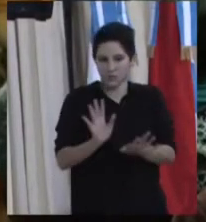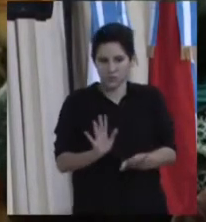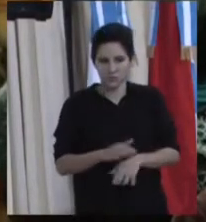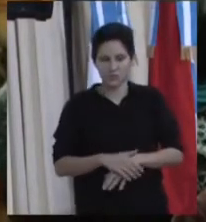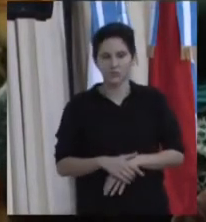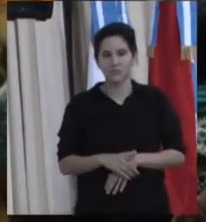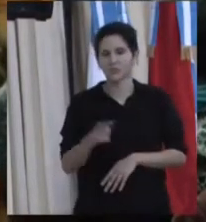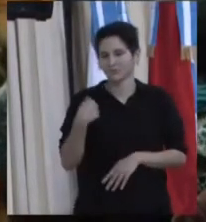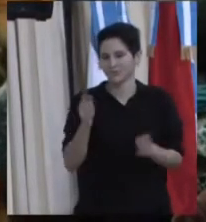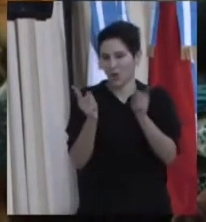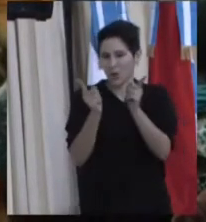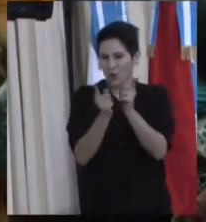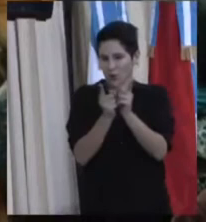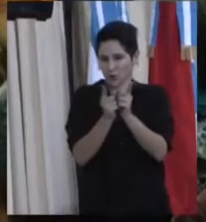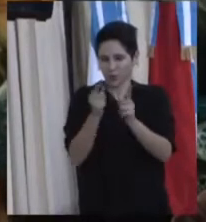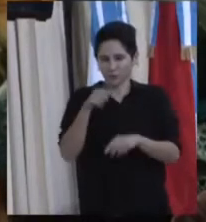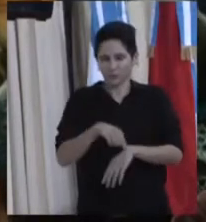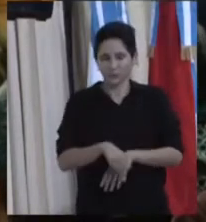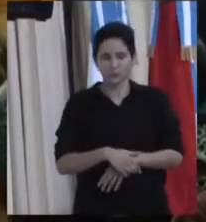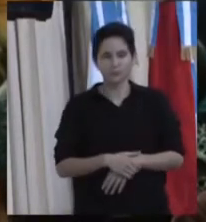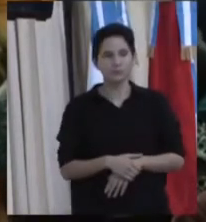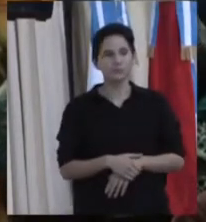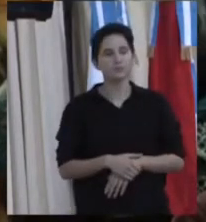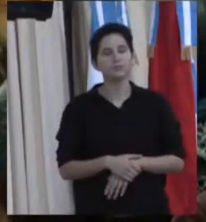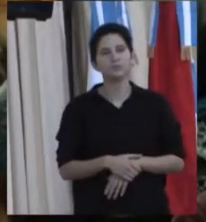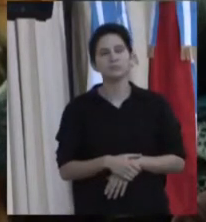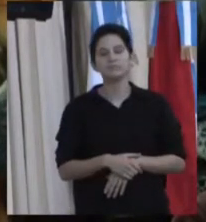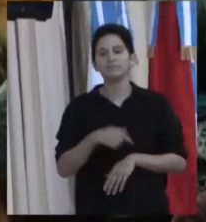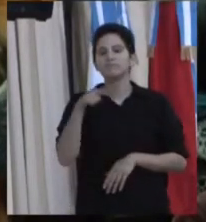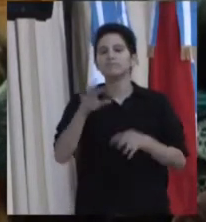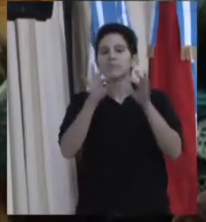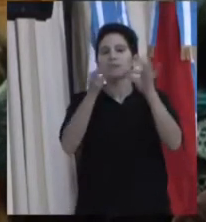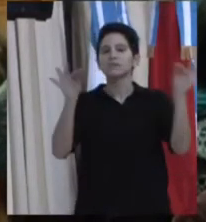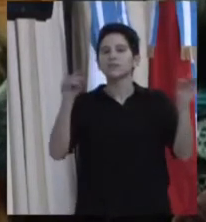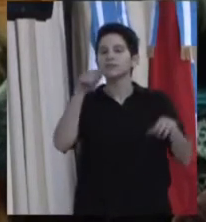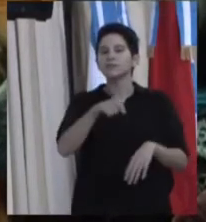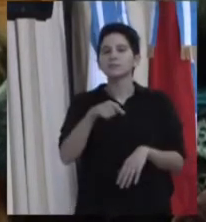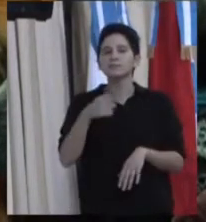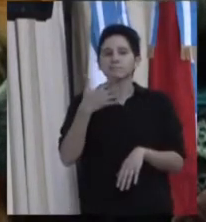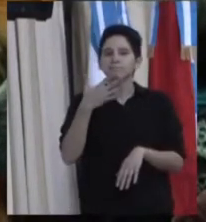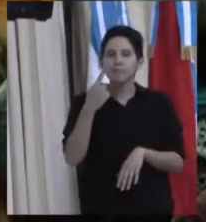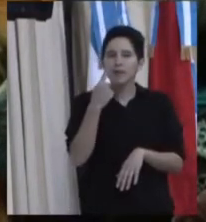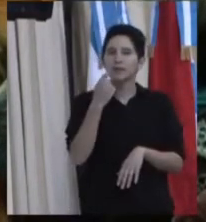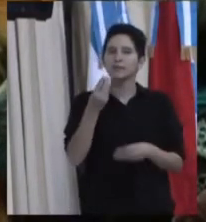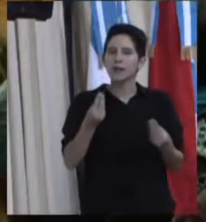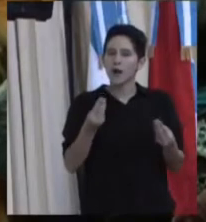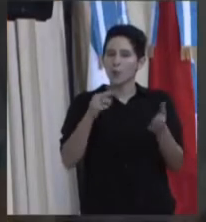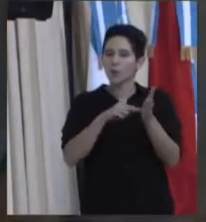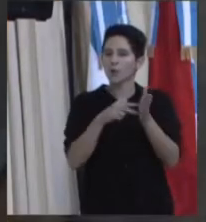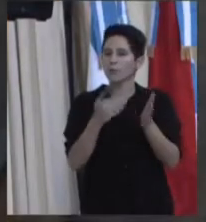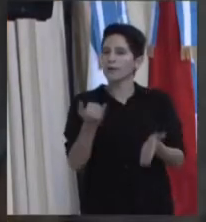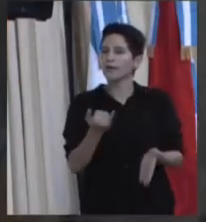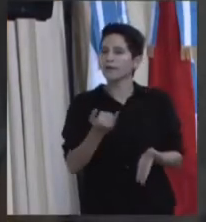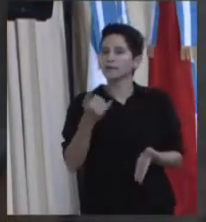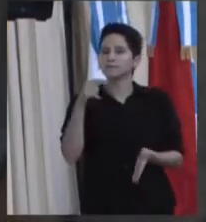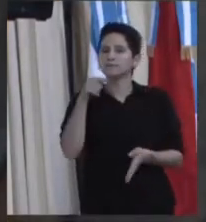Lo acorto para esta lectura. Pero en esa fraseología se desliza un grave inconveniente. Quienes